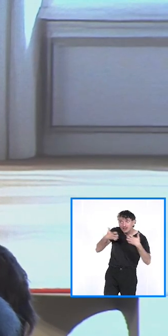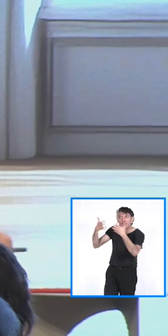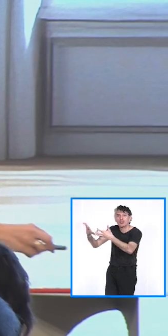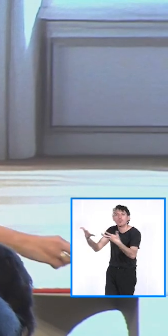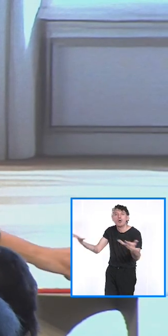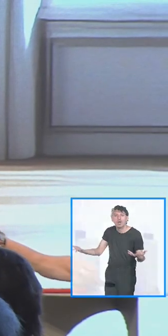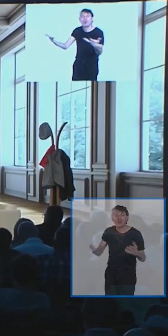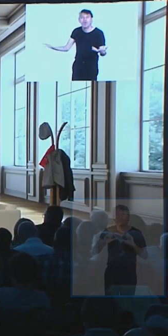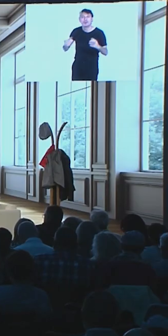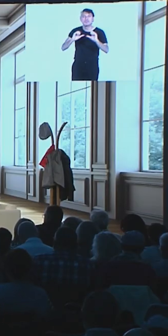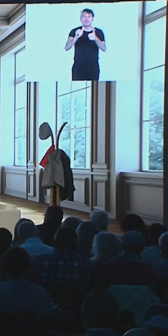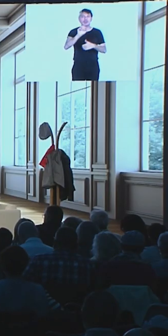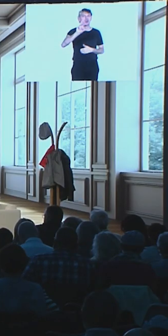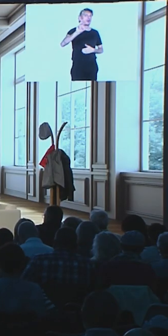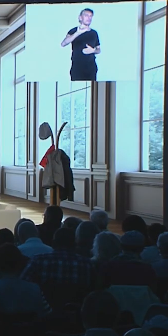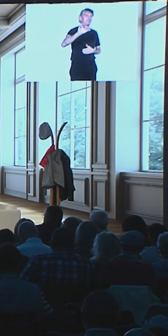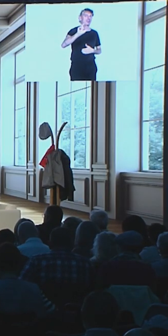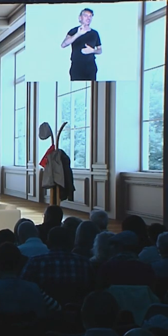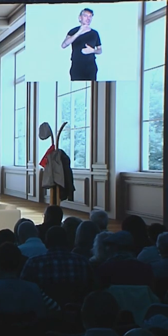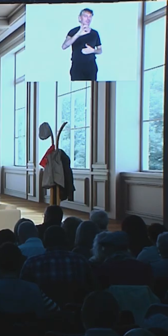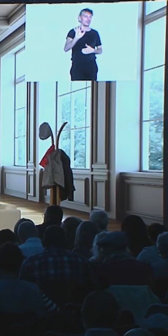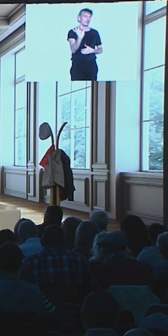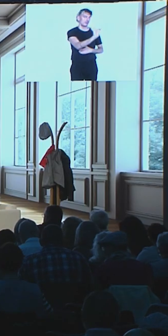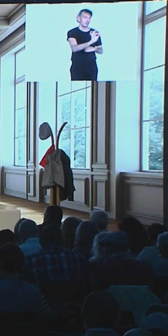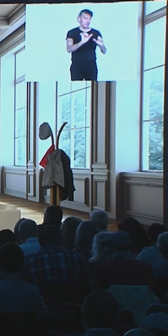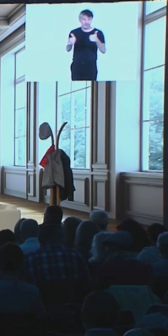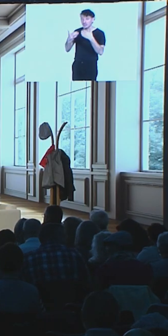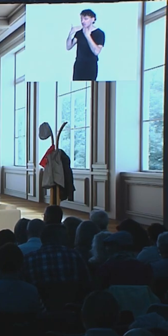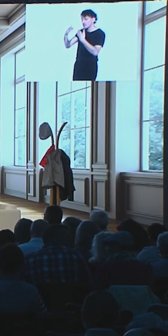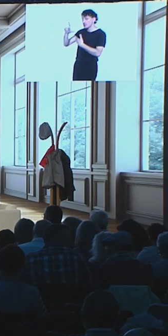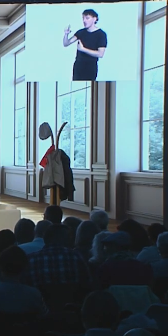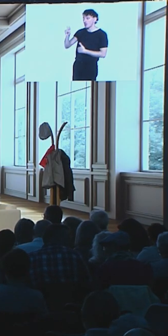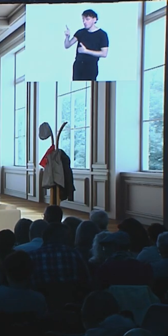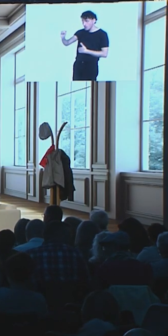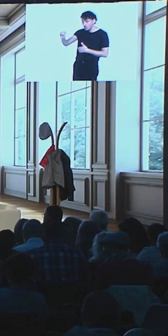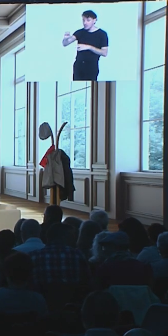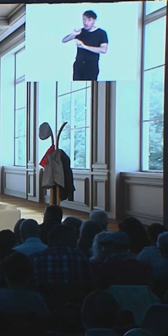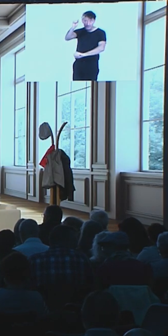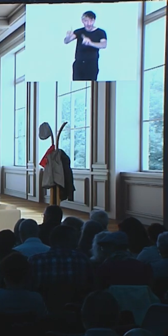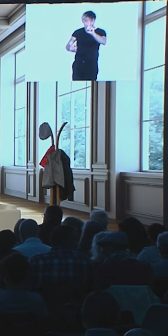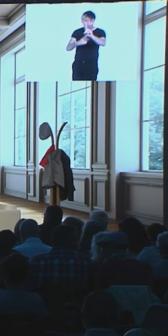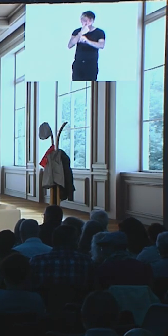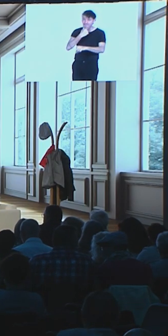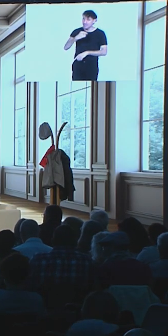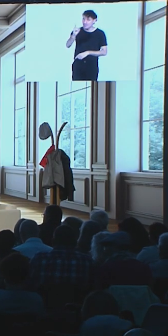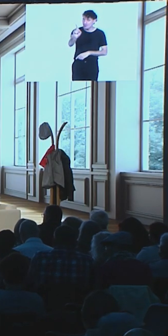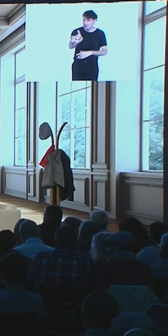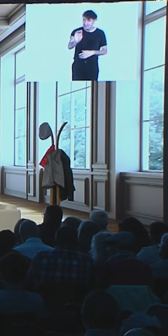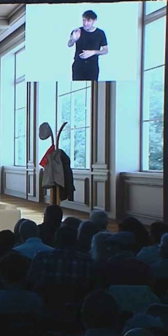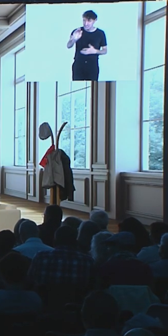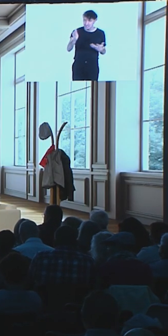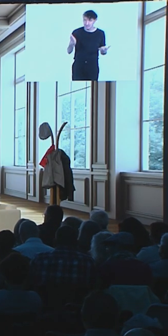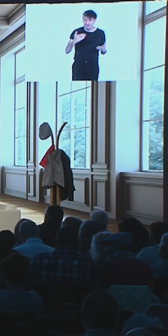Patricia vale Gracias Laura Bueno no es una pregunta fácil eh yo